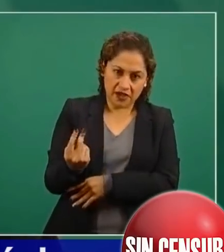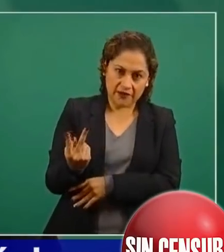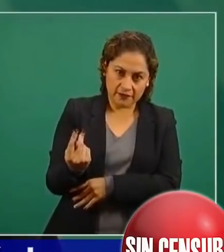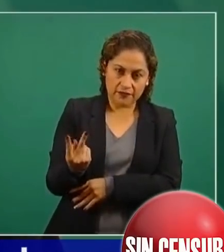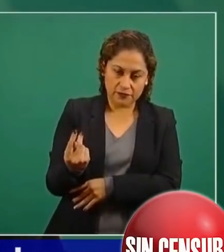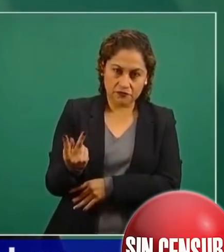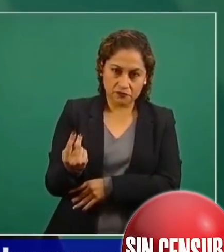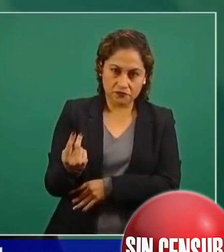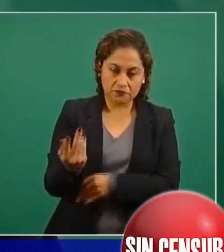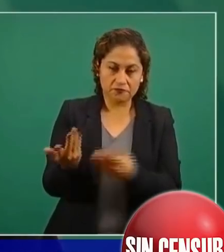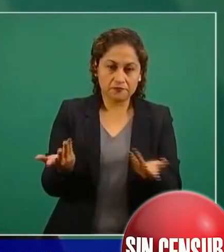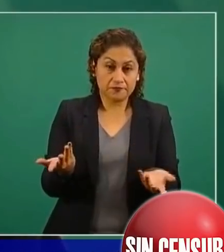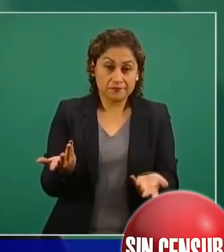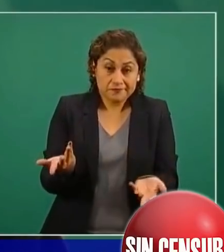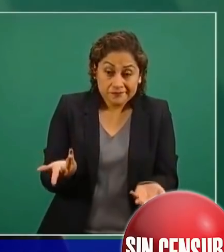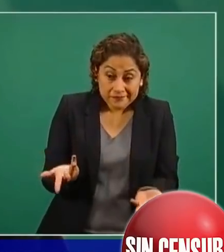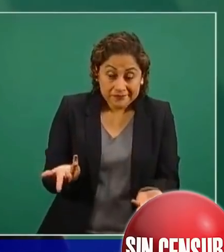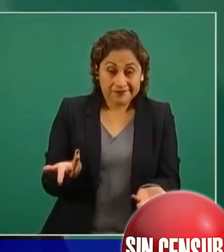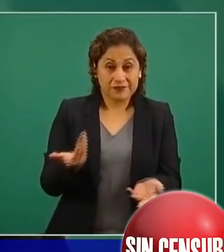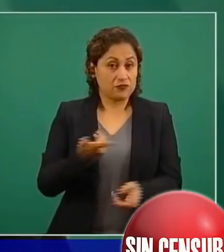aunque no nos guste,